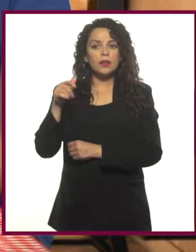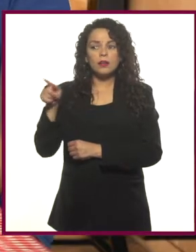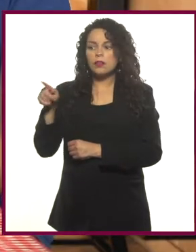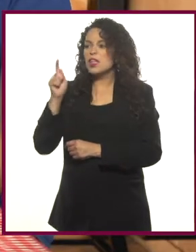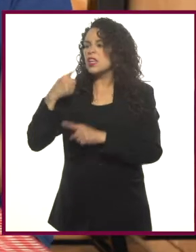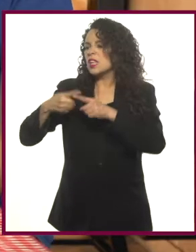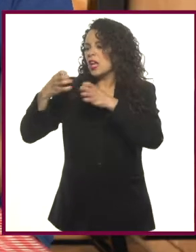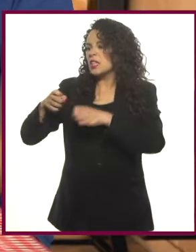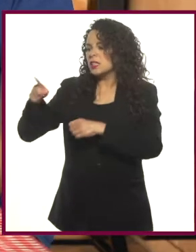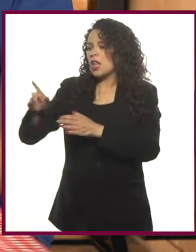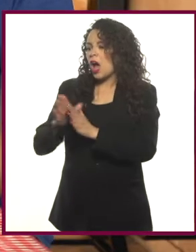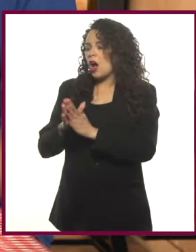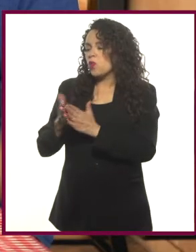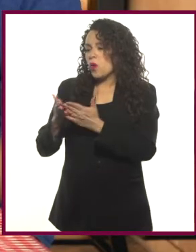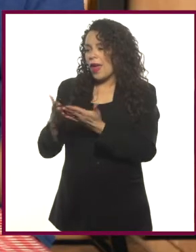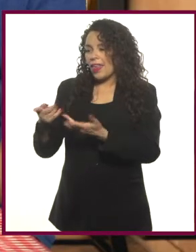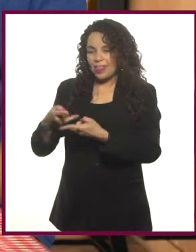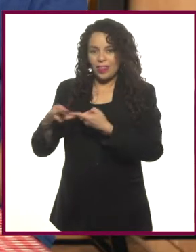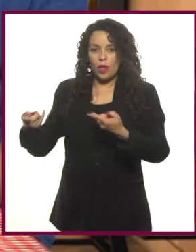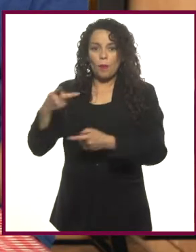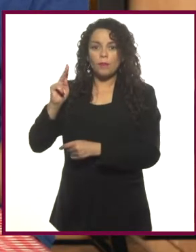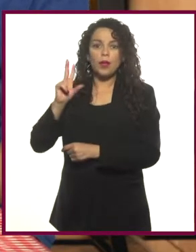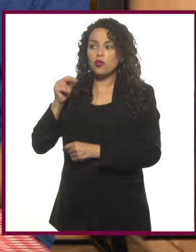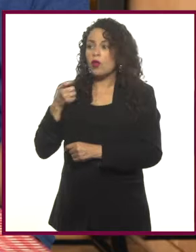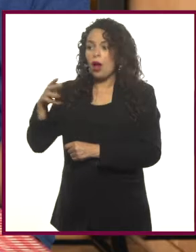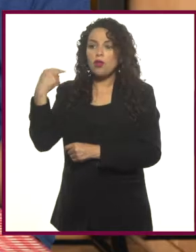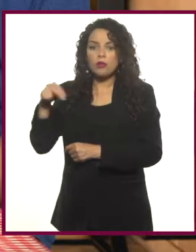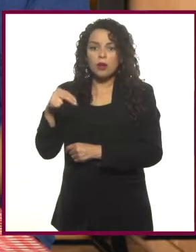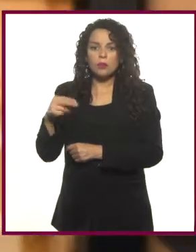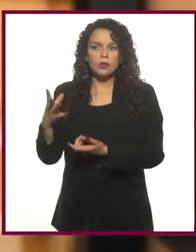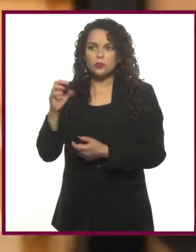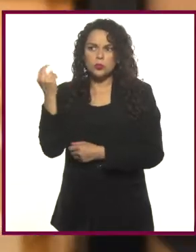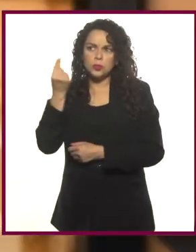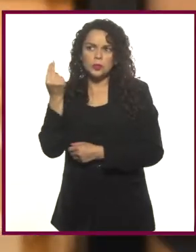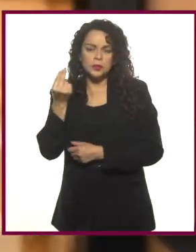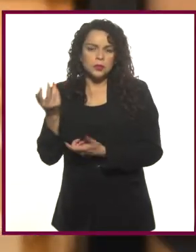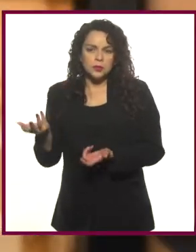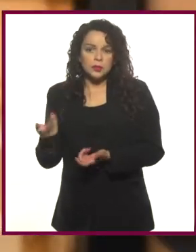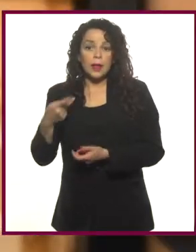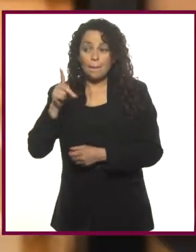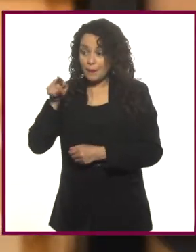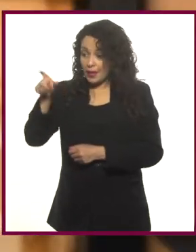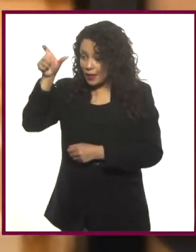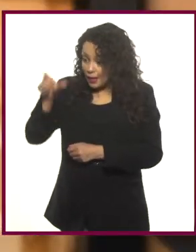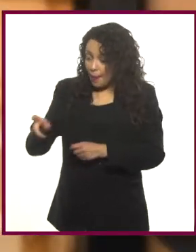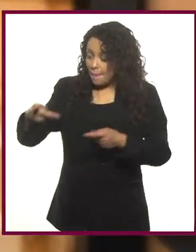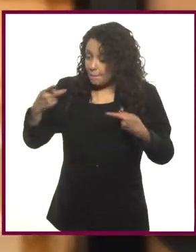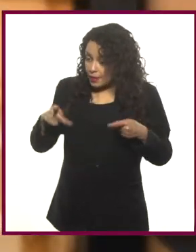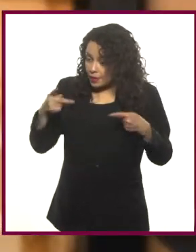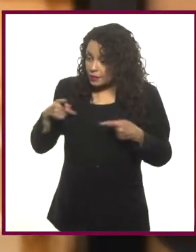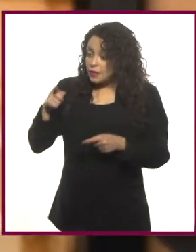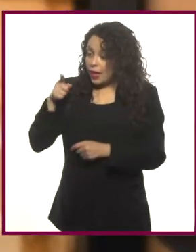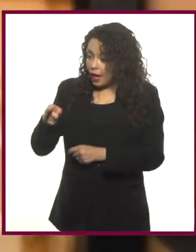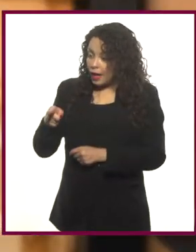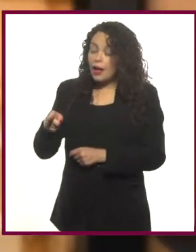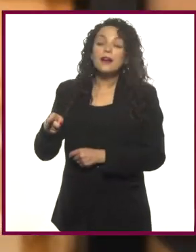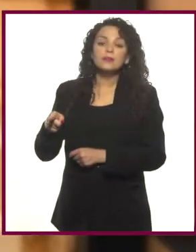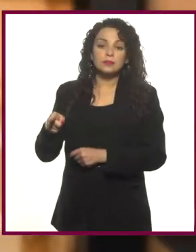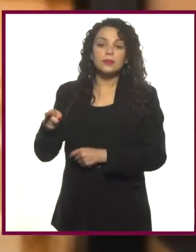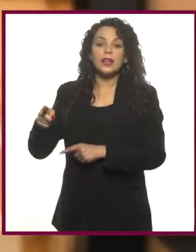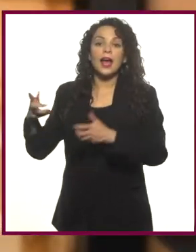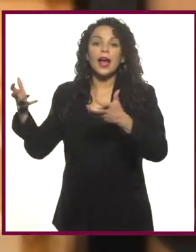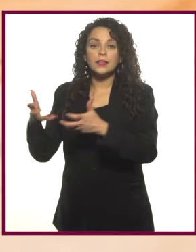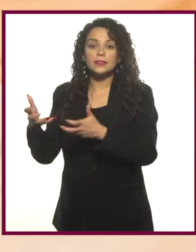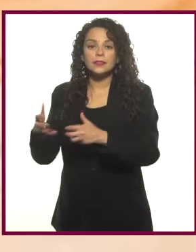y alguien que está ahí en el cuento, pero que no tiene nombre. No es necesario que tenga nombre, pero es esa persona en la que recae